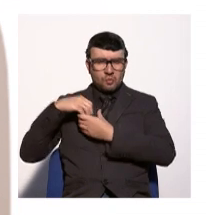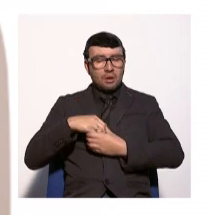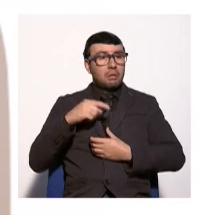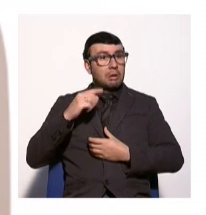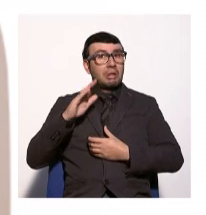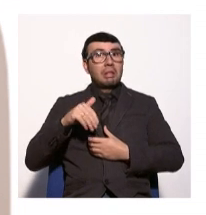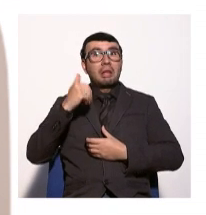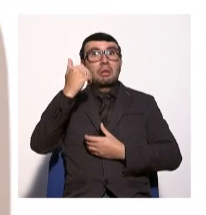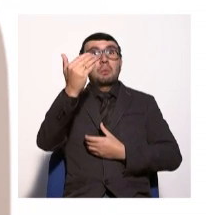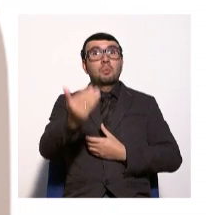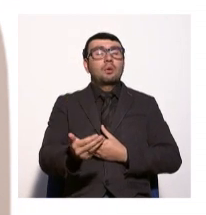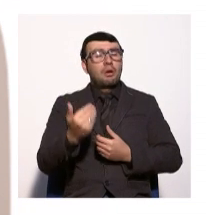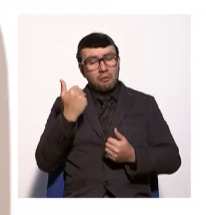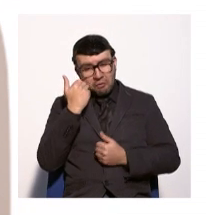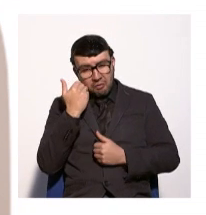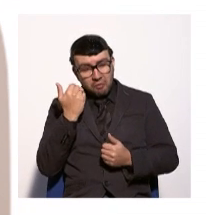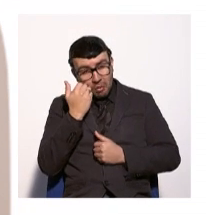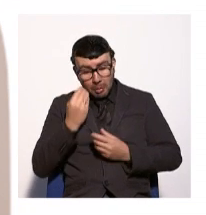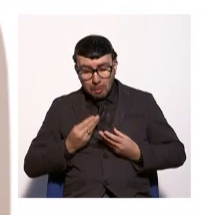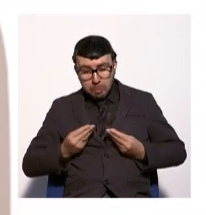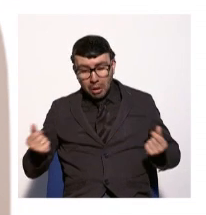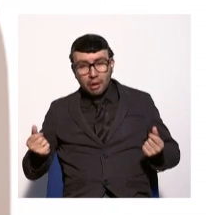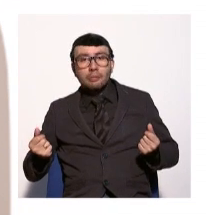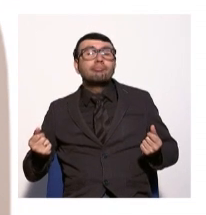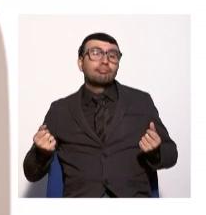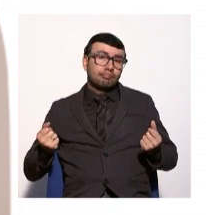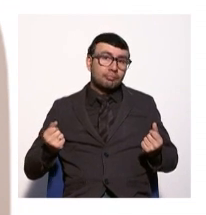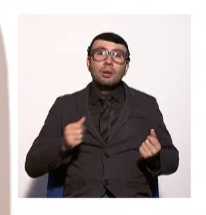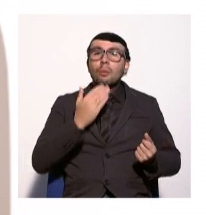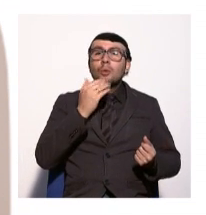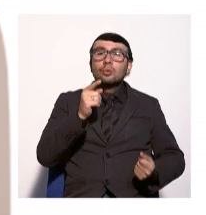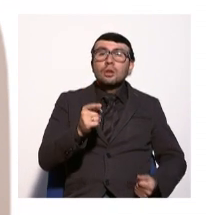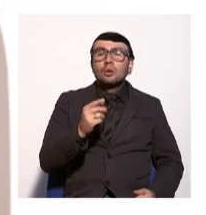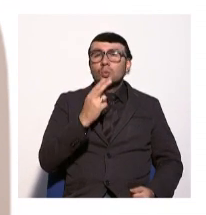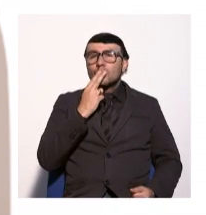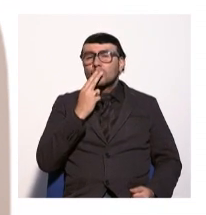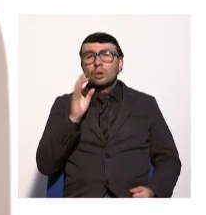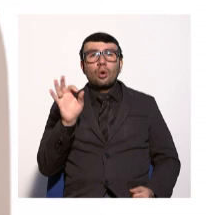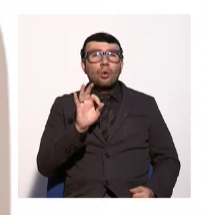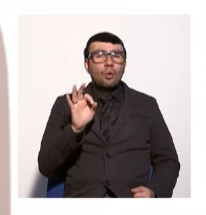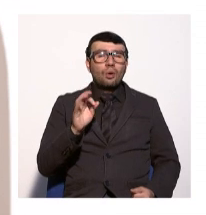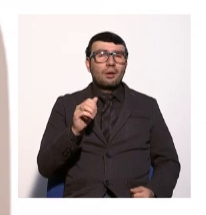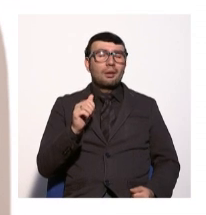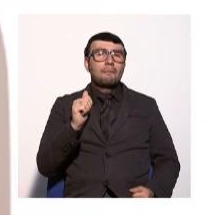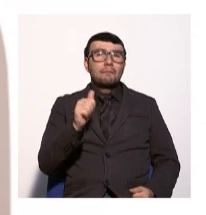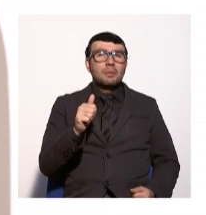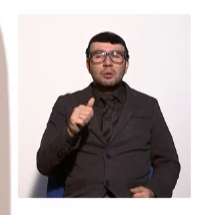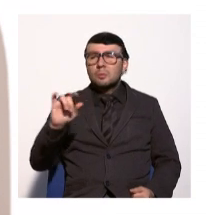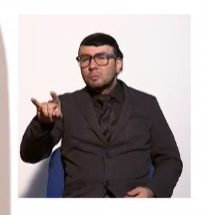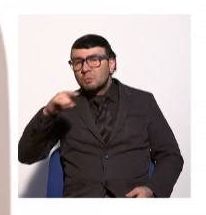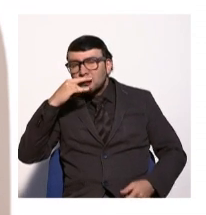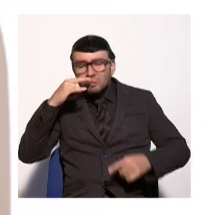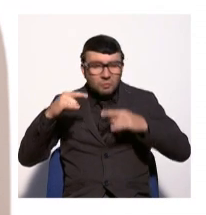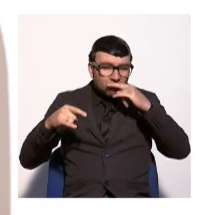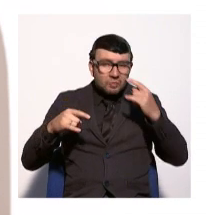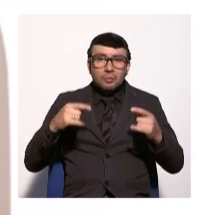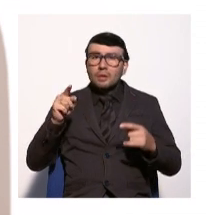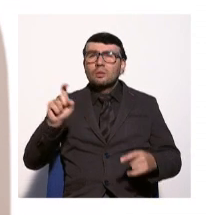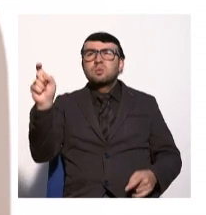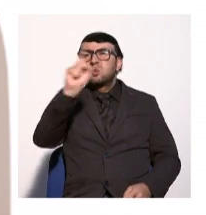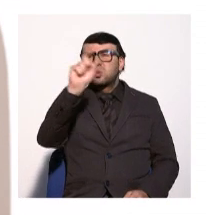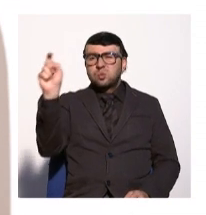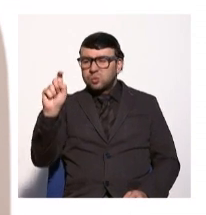un proceso de epoc y enfisema sí porque cada que ustedes forman o cada que ustedes utilizan lacas y